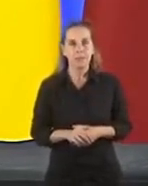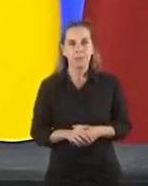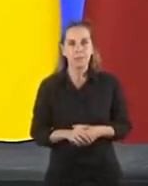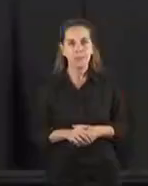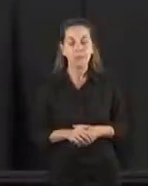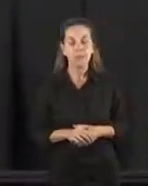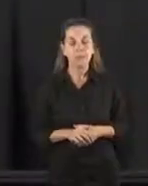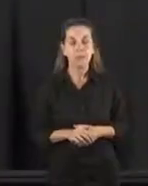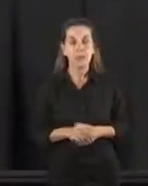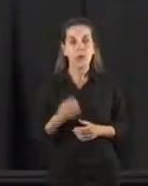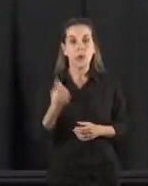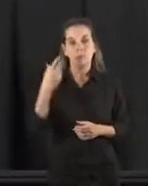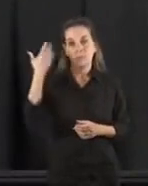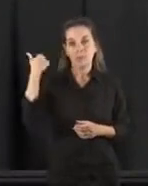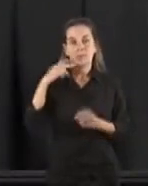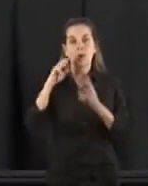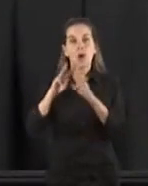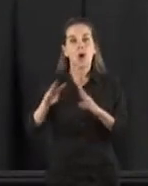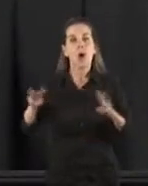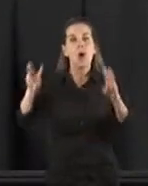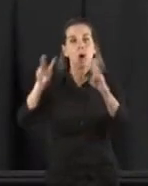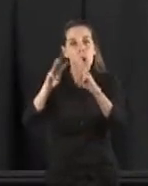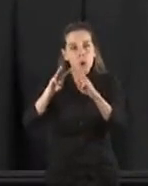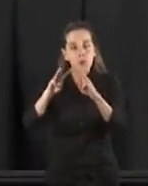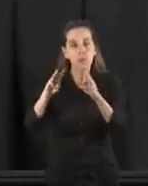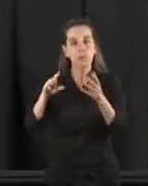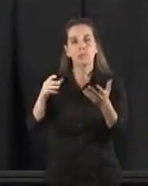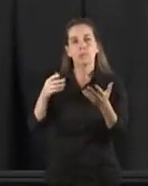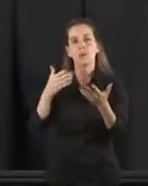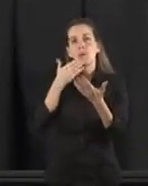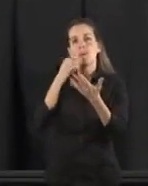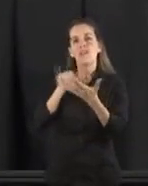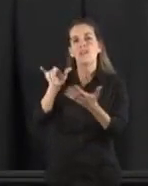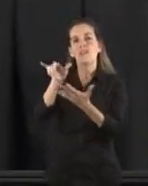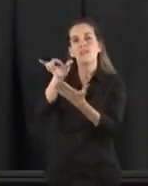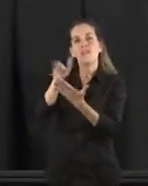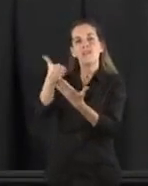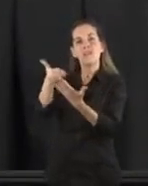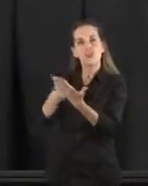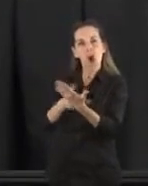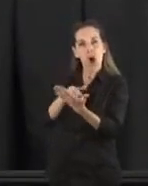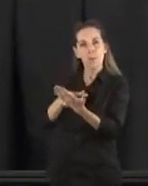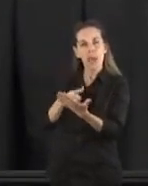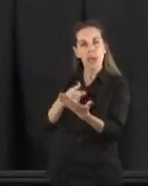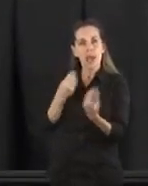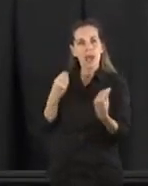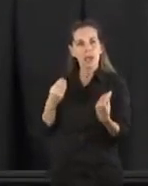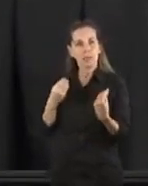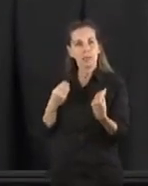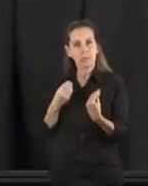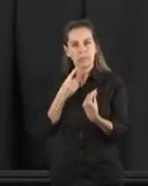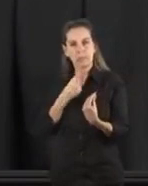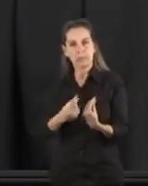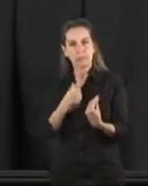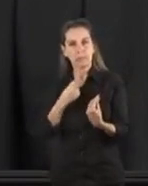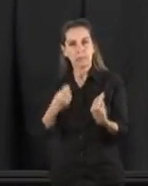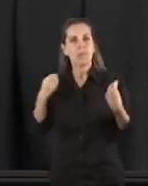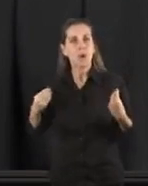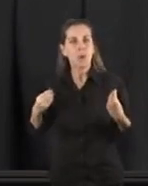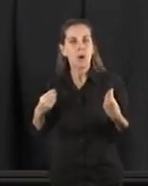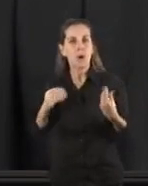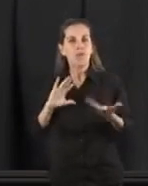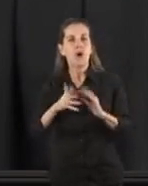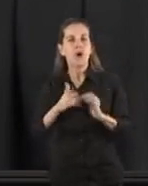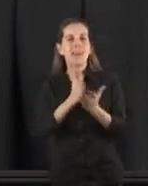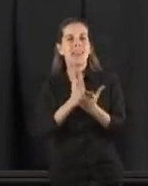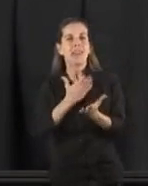Cuando las Naciones Unidas, a través de un informe de Michelle Bachelet, cuestionó el tratamiento de derechos humanos en